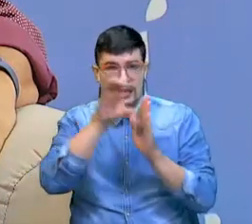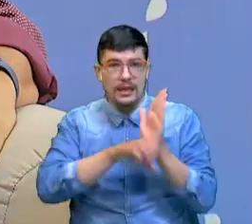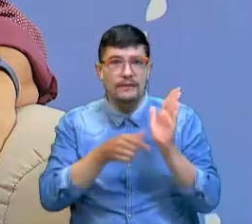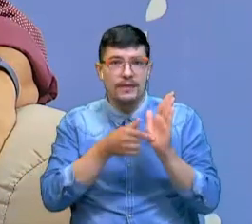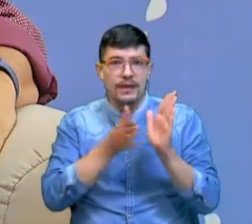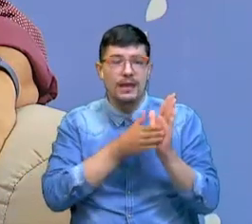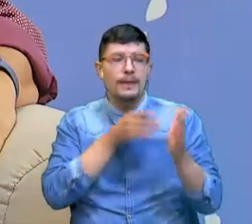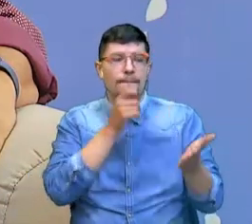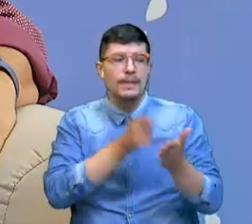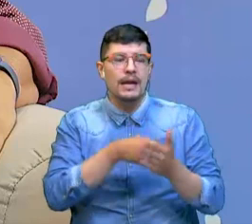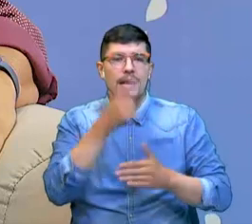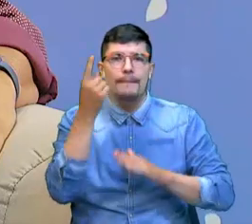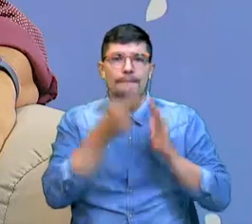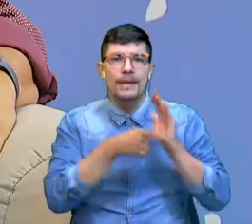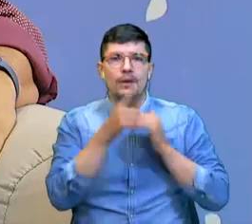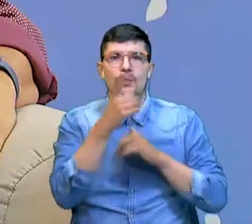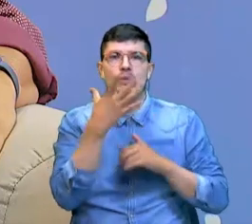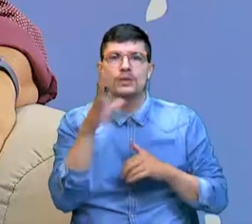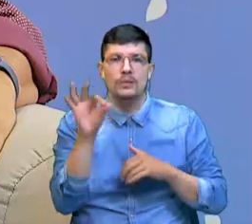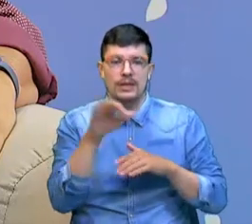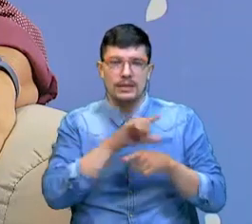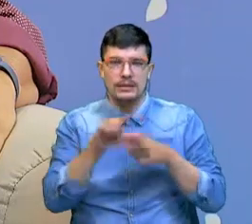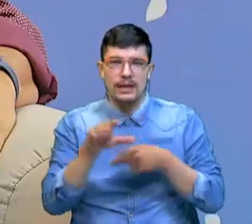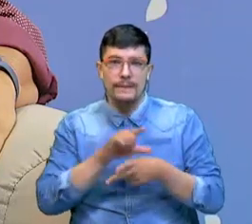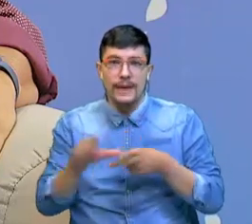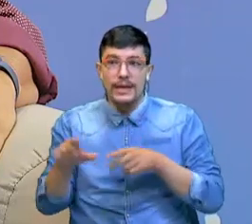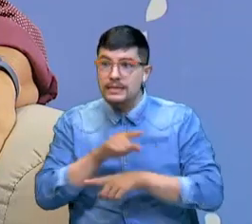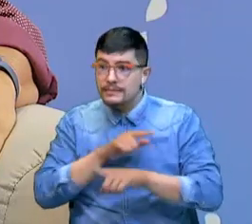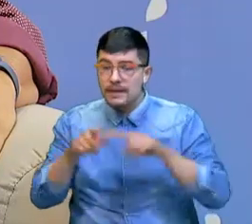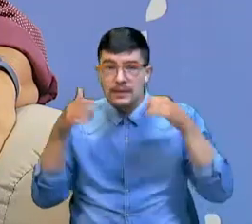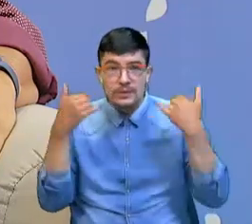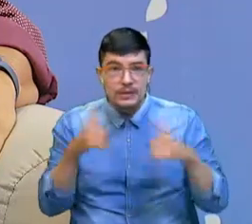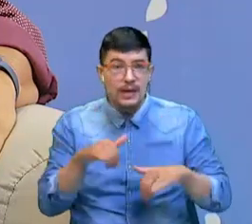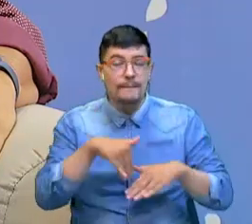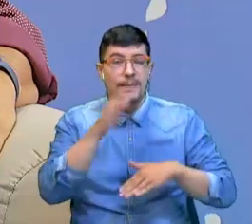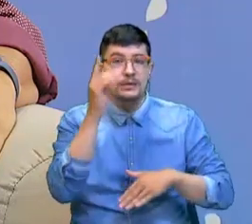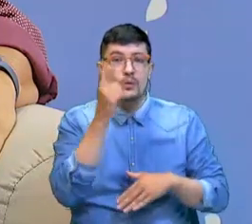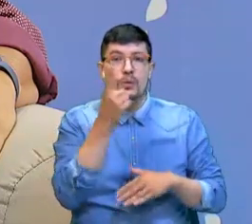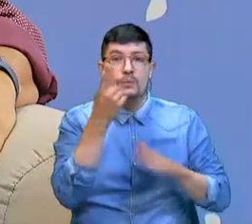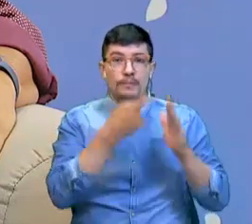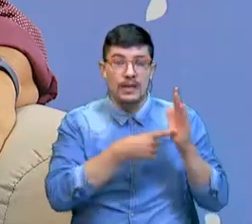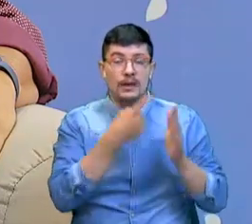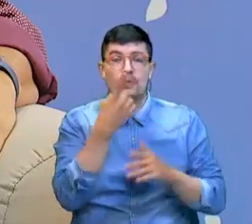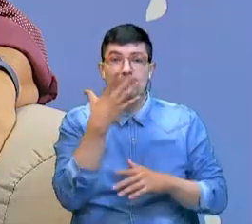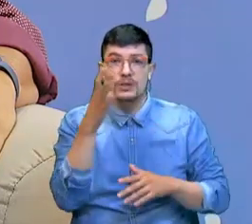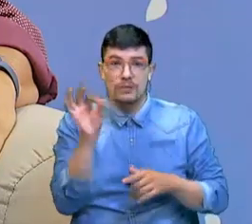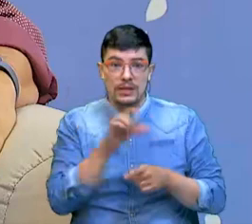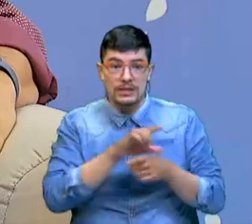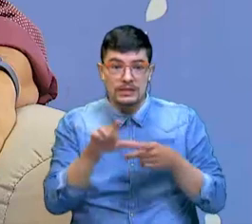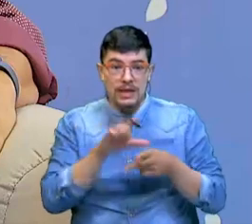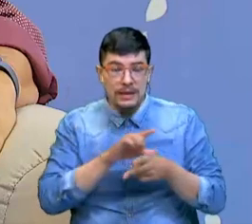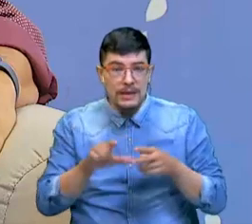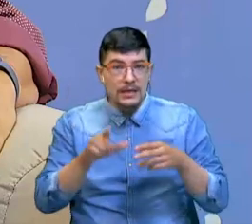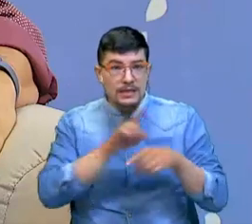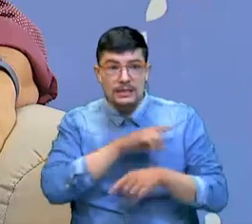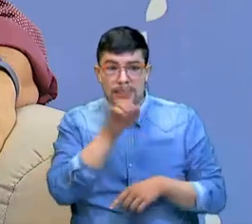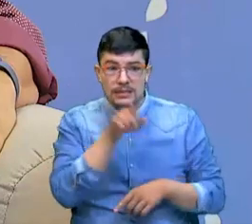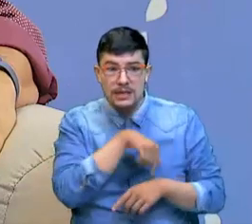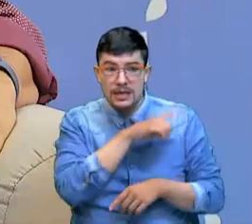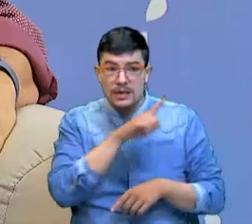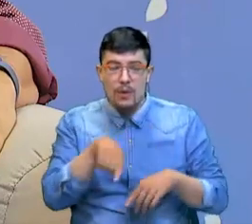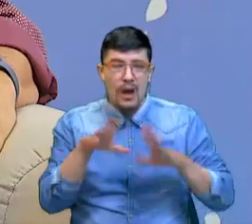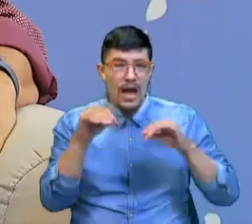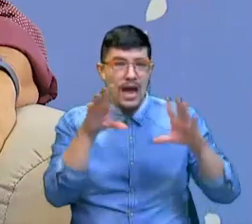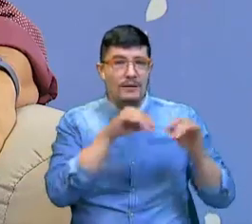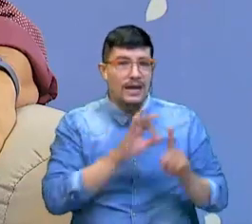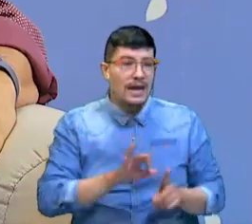que cotizó 1.150 semanas. Pero ya superadas las 1.150 semanas, si no estamos hablando de garantía